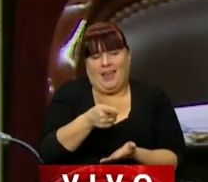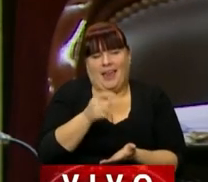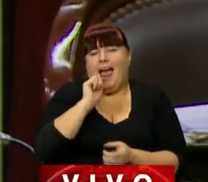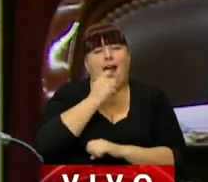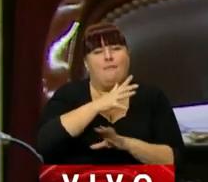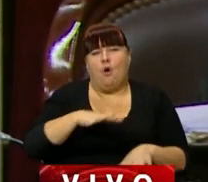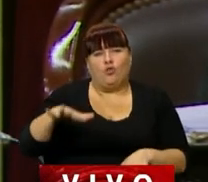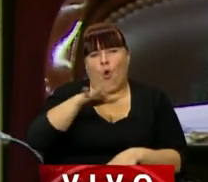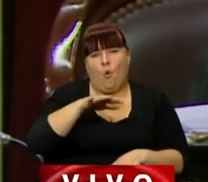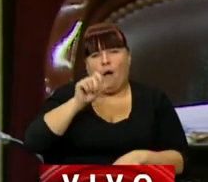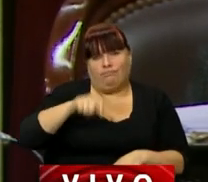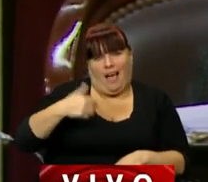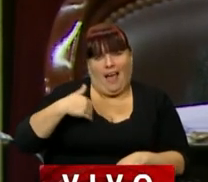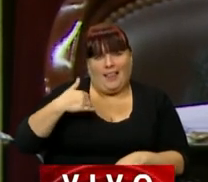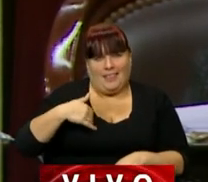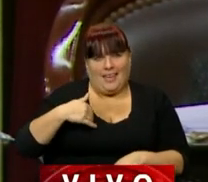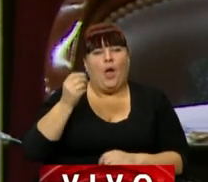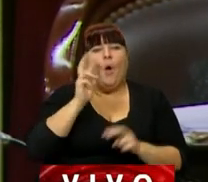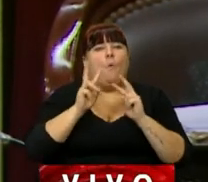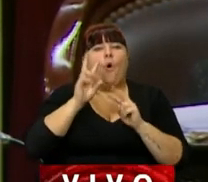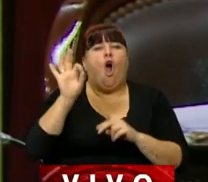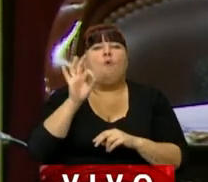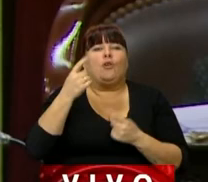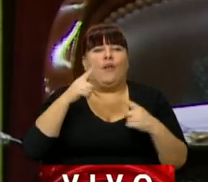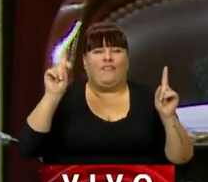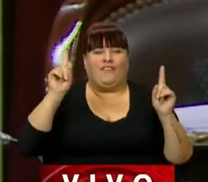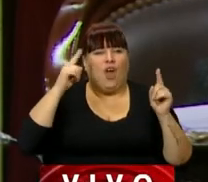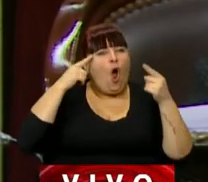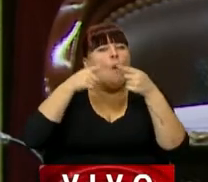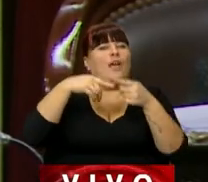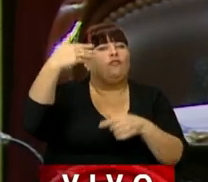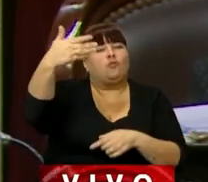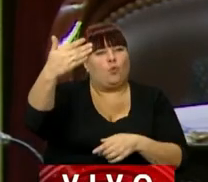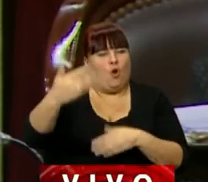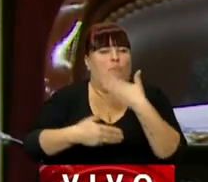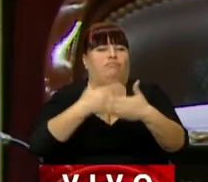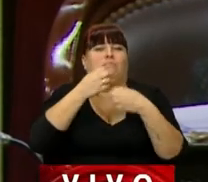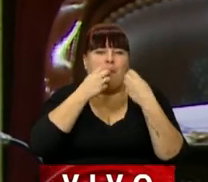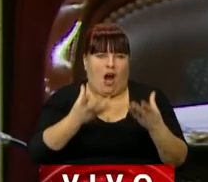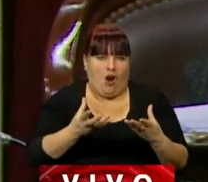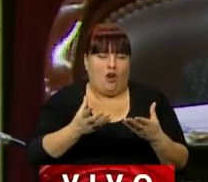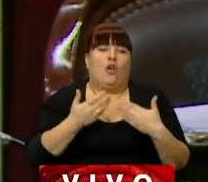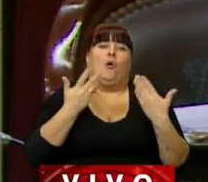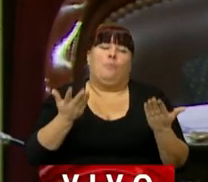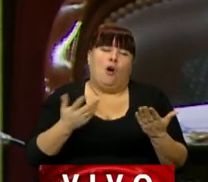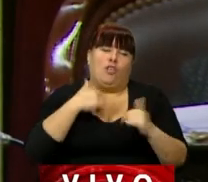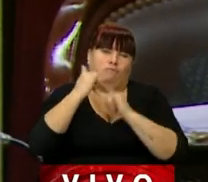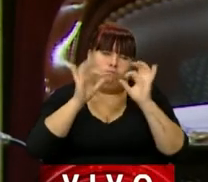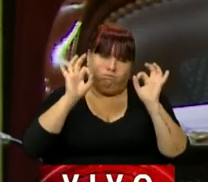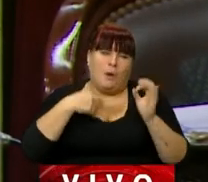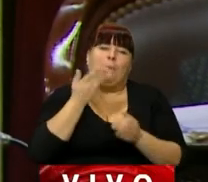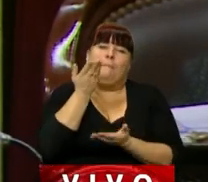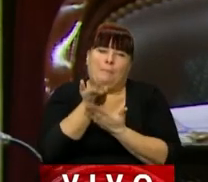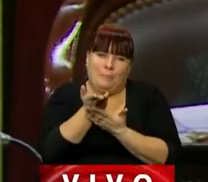tan precioso de la Argentina para buscar una oportunidad y un horizonte de progreso. Así que por eso, por todo lo